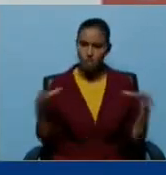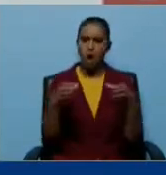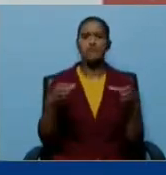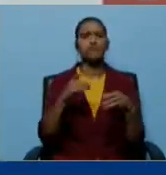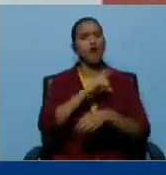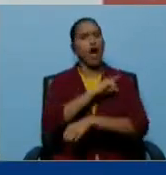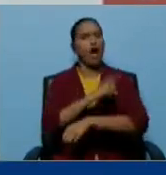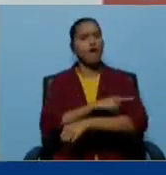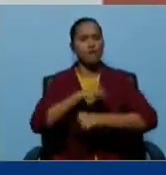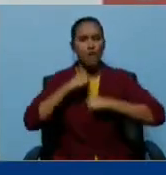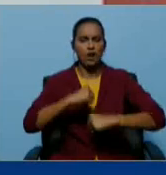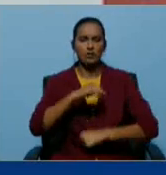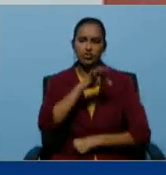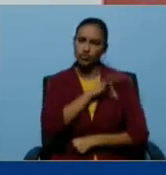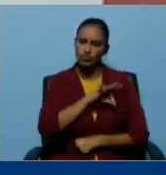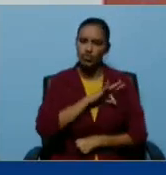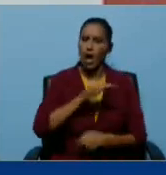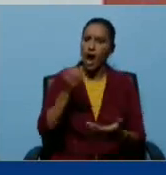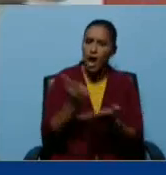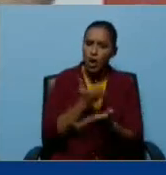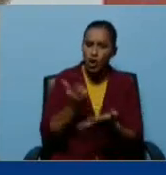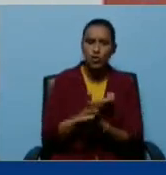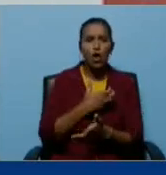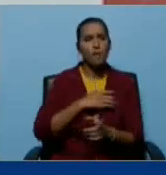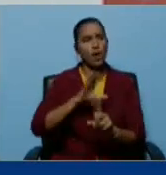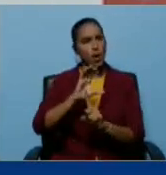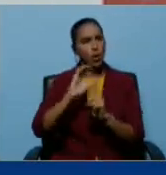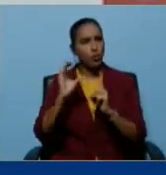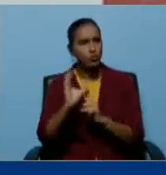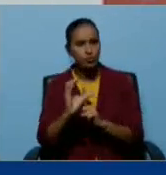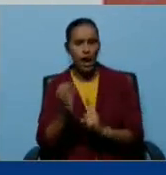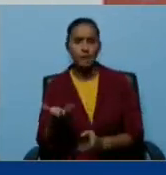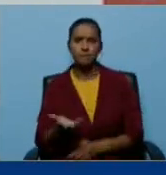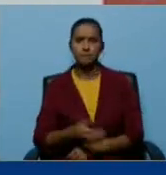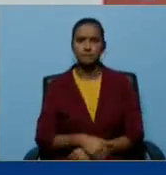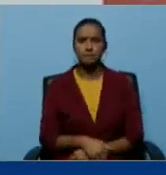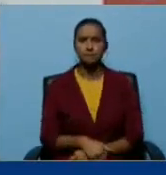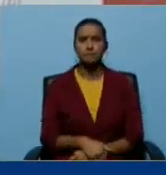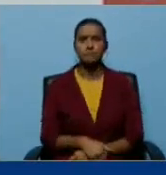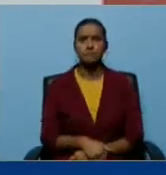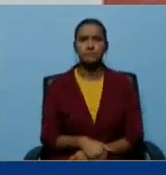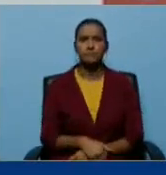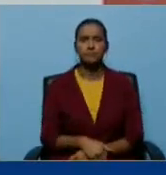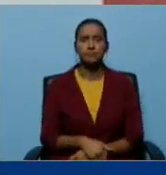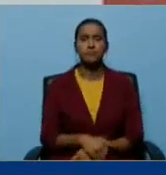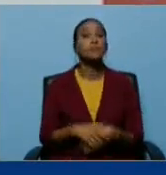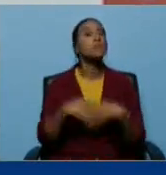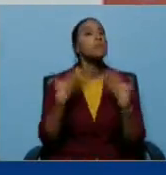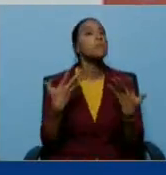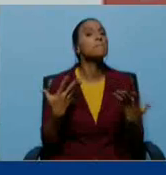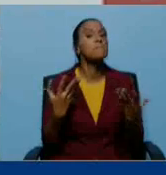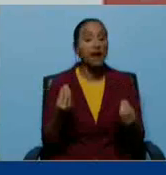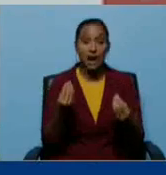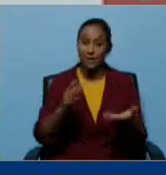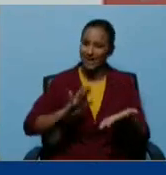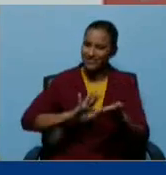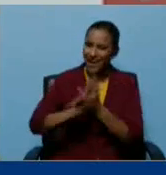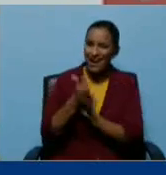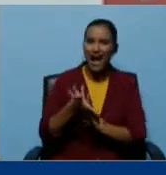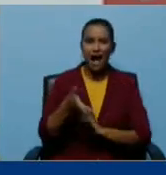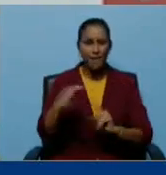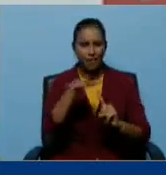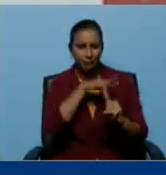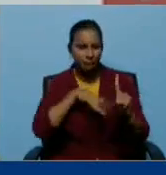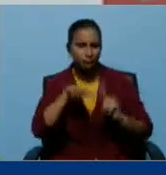sociedad, en lo económico, en lo cultural, para que se acabe el chantaje de que para ser